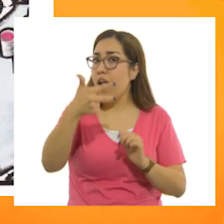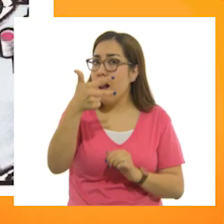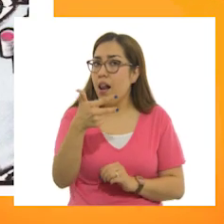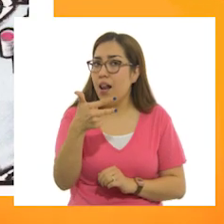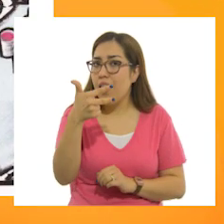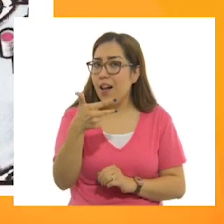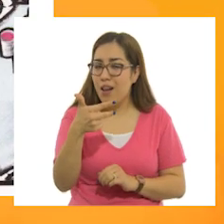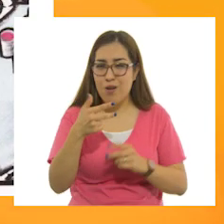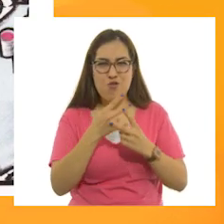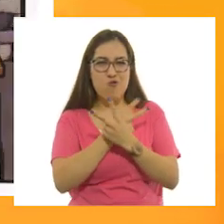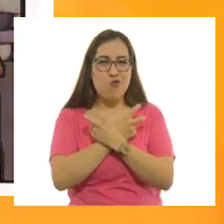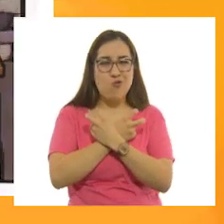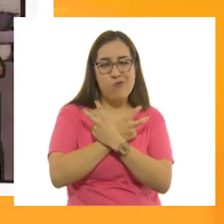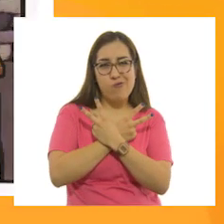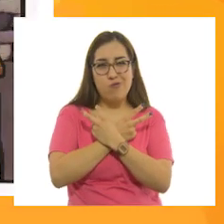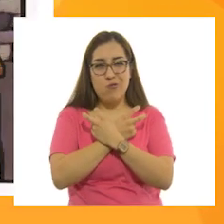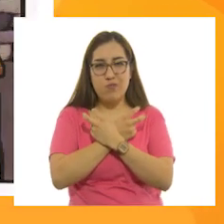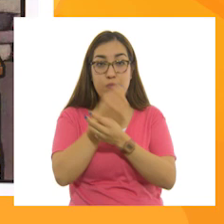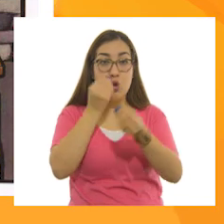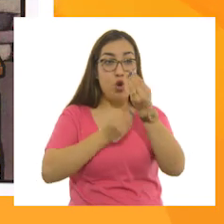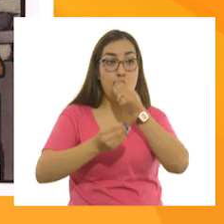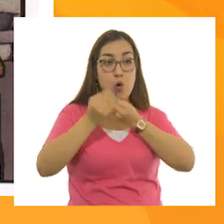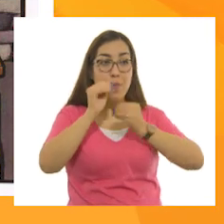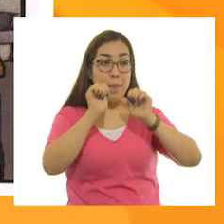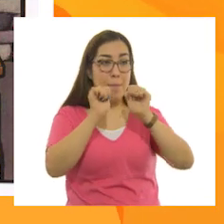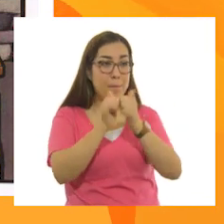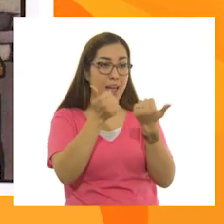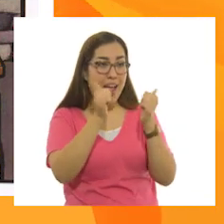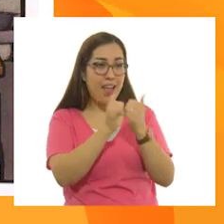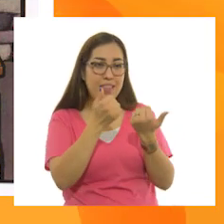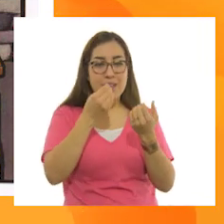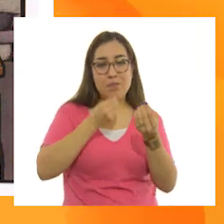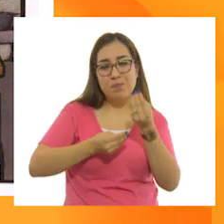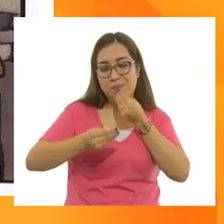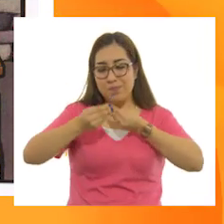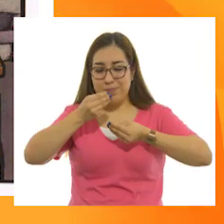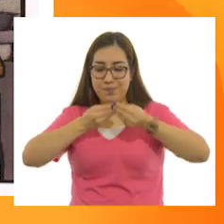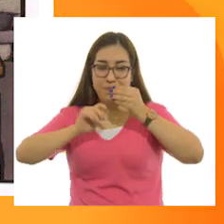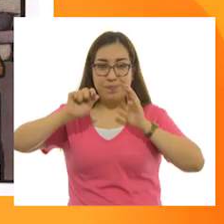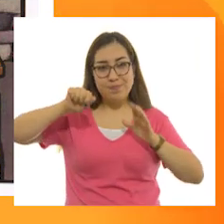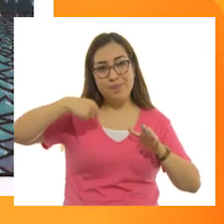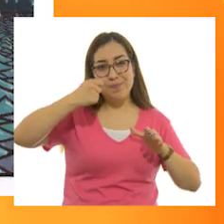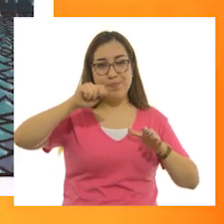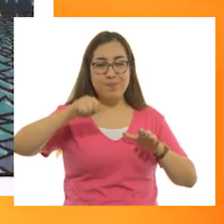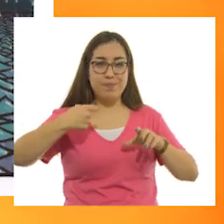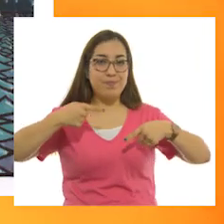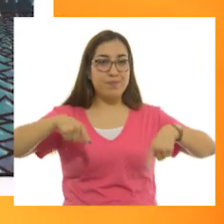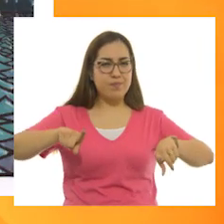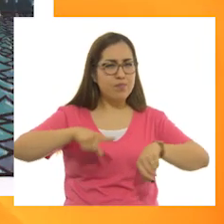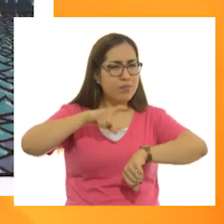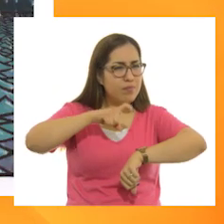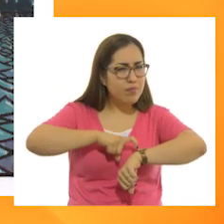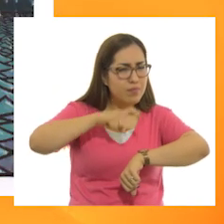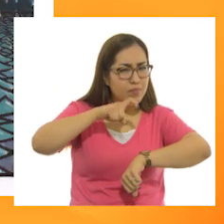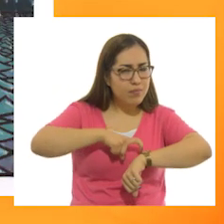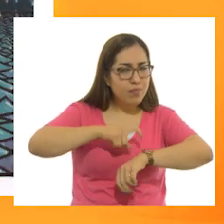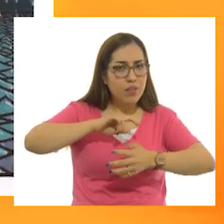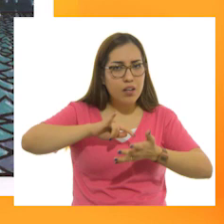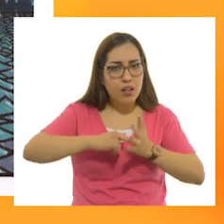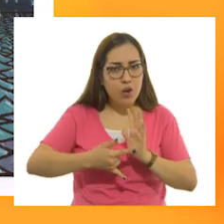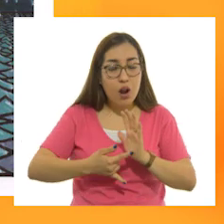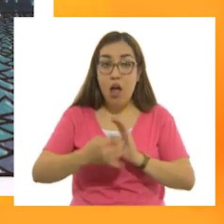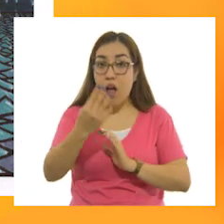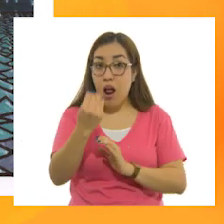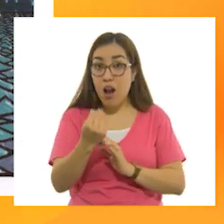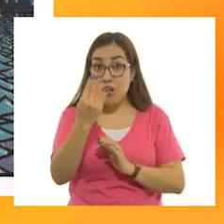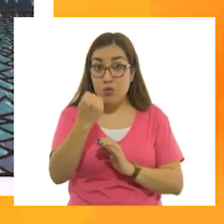los esqueletos comen bizcocho tumba la cachimba la cachumbambé cuando el reloj marca las